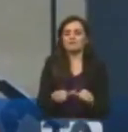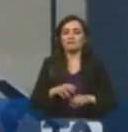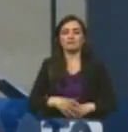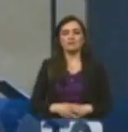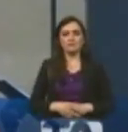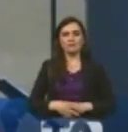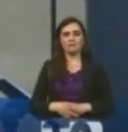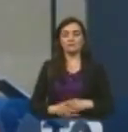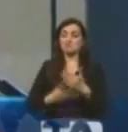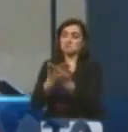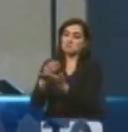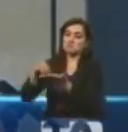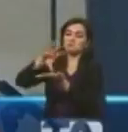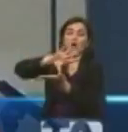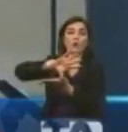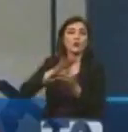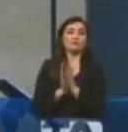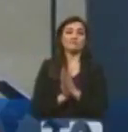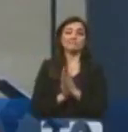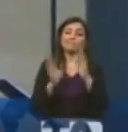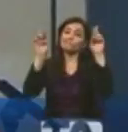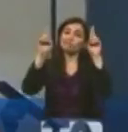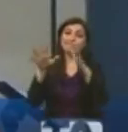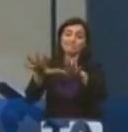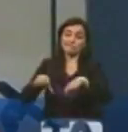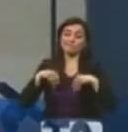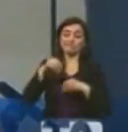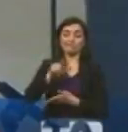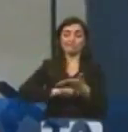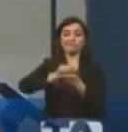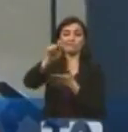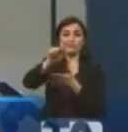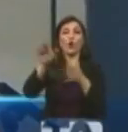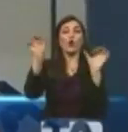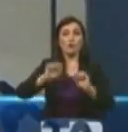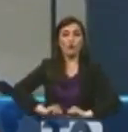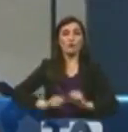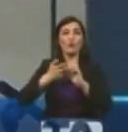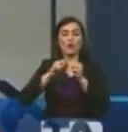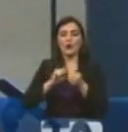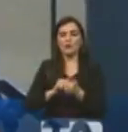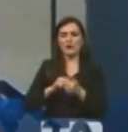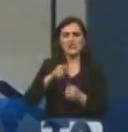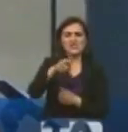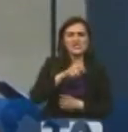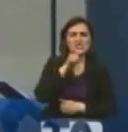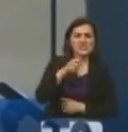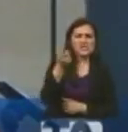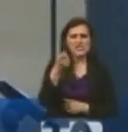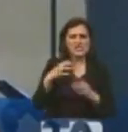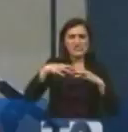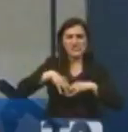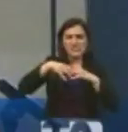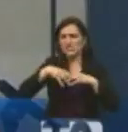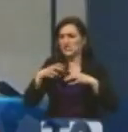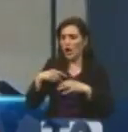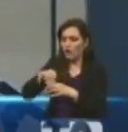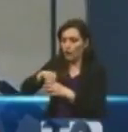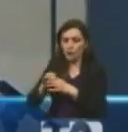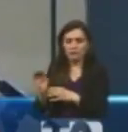buena acogida en este punto, crear un fondo de estabilización que nos permita amortiguar shocks externos, que nos permita